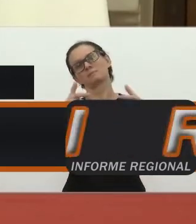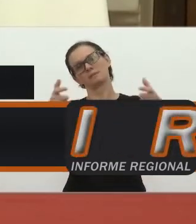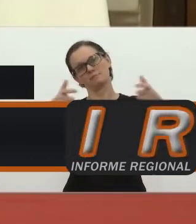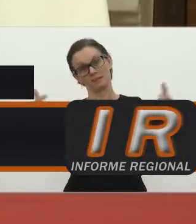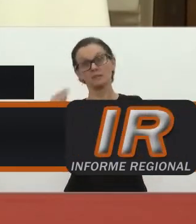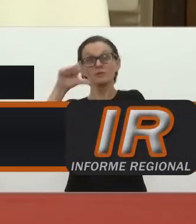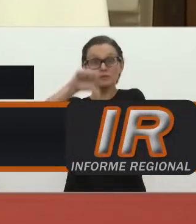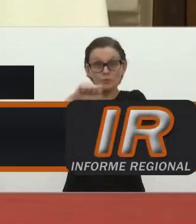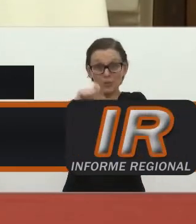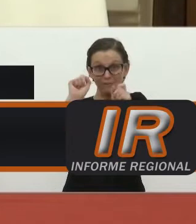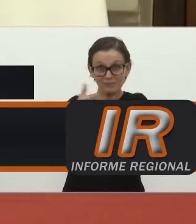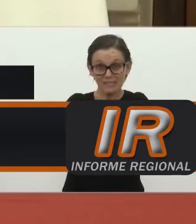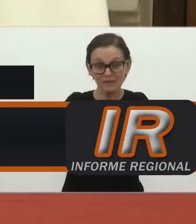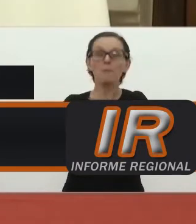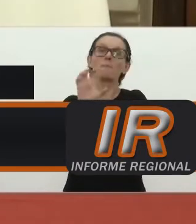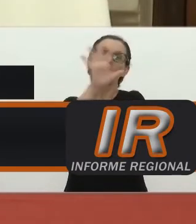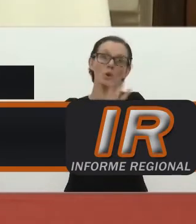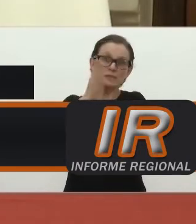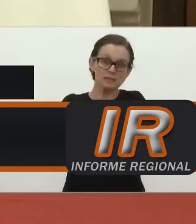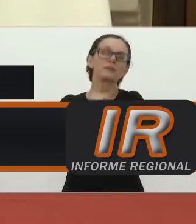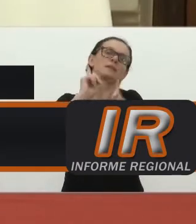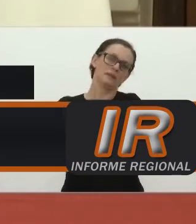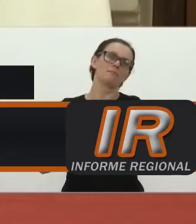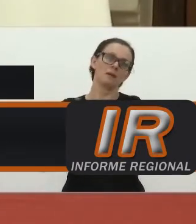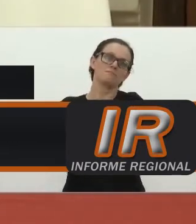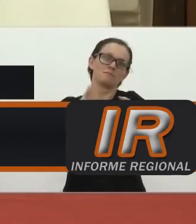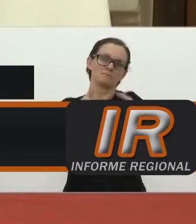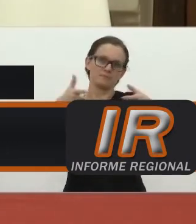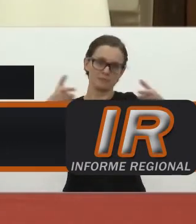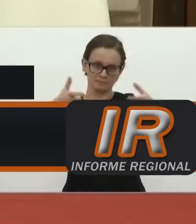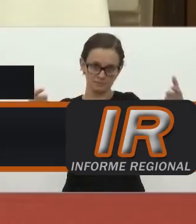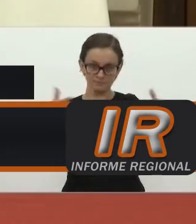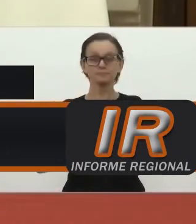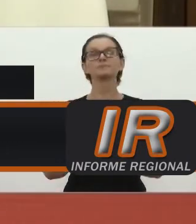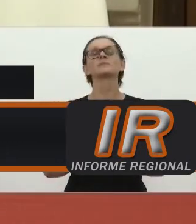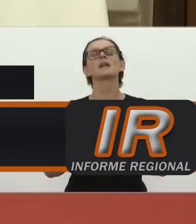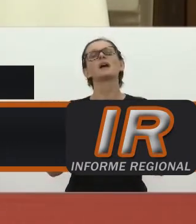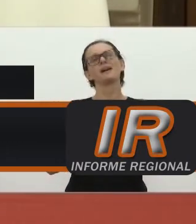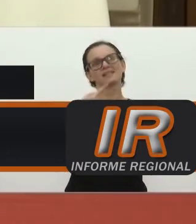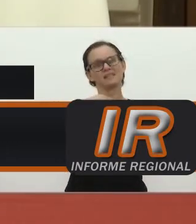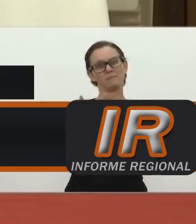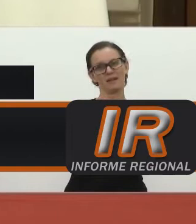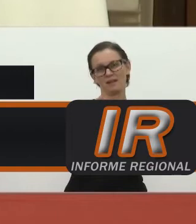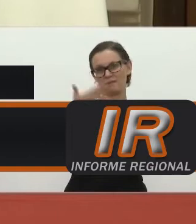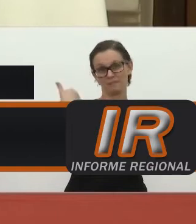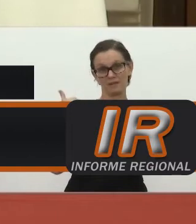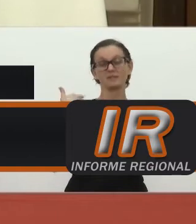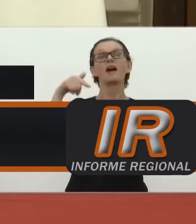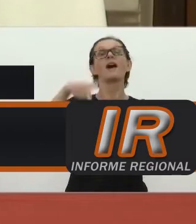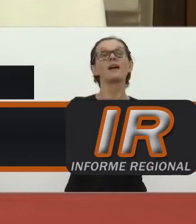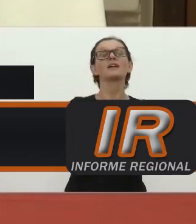Fe, en la provincia de Santa Fe, pasó lo mismo en todo el territorio provincial. Hemos notificado hasta la semana epidemiológica